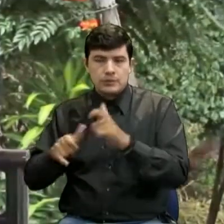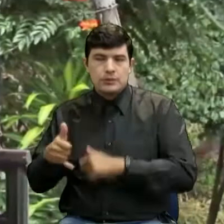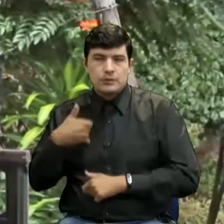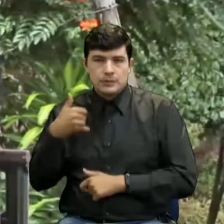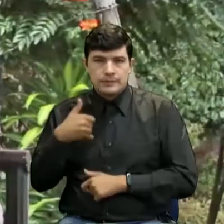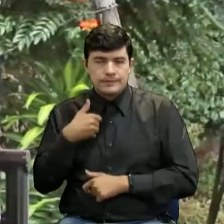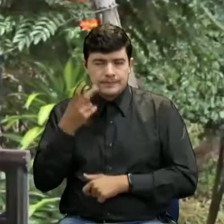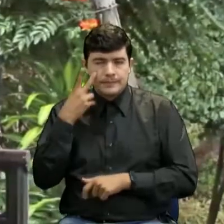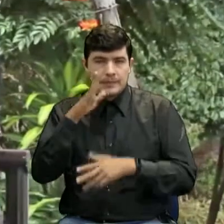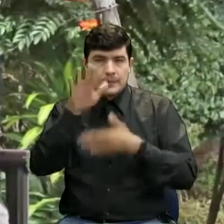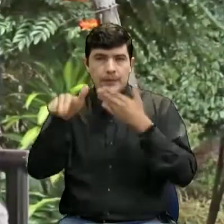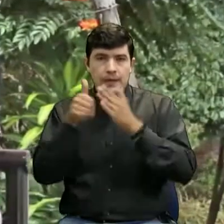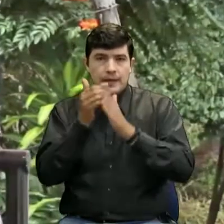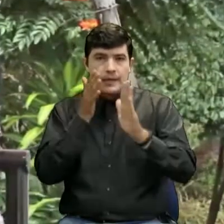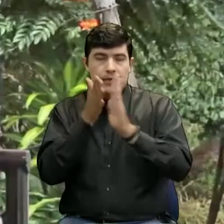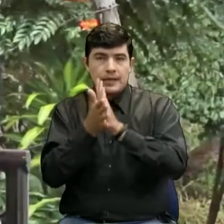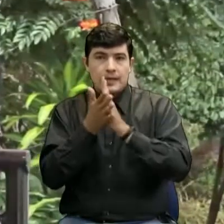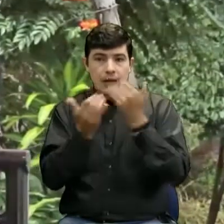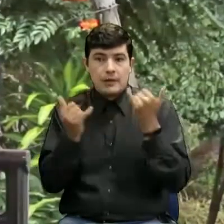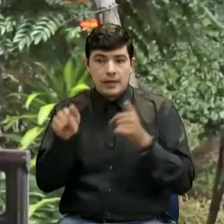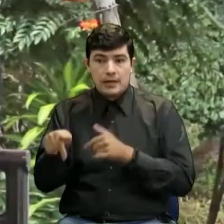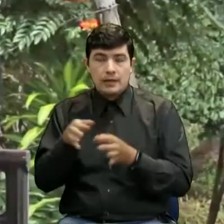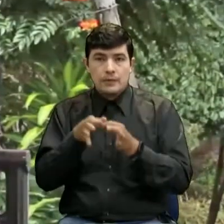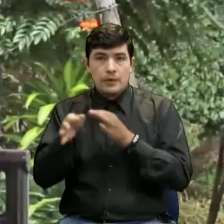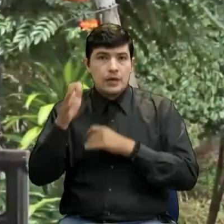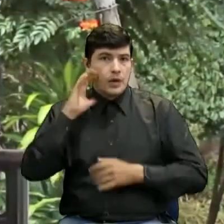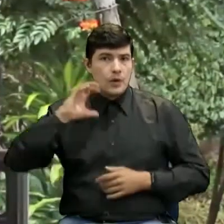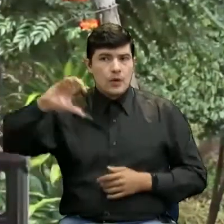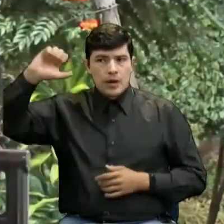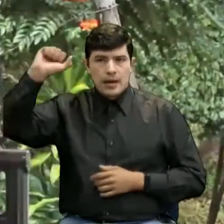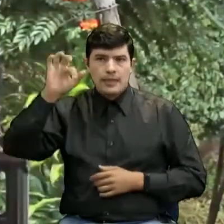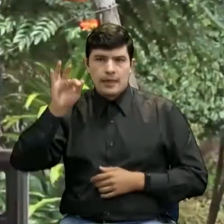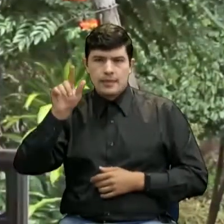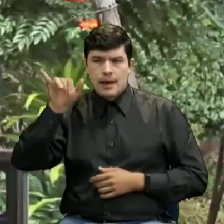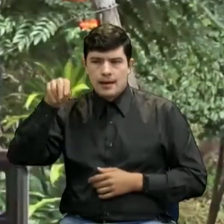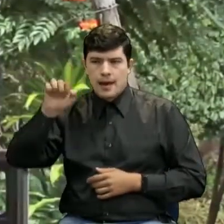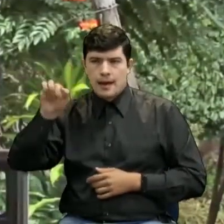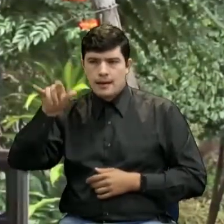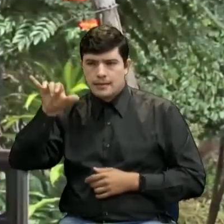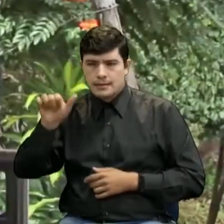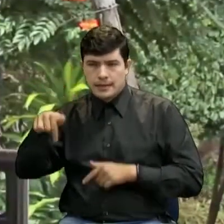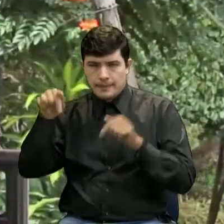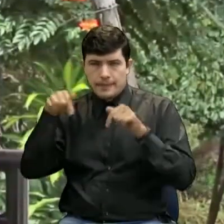está ha sido entonces toda la información desde el municipio de ocaña a tatiana garcía para oriente noticias estamos informando